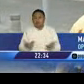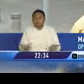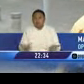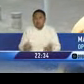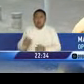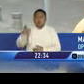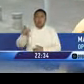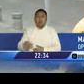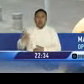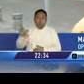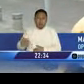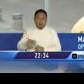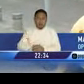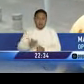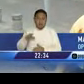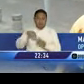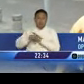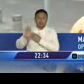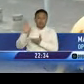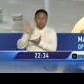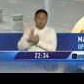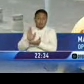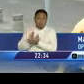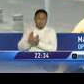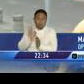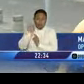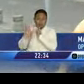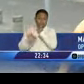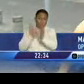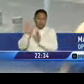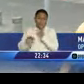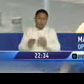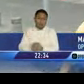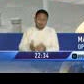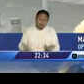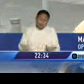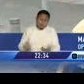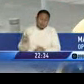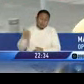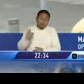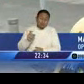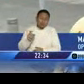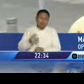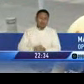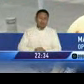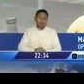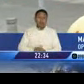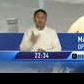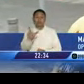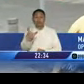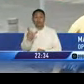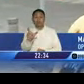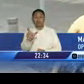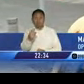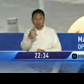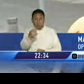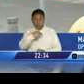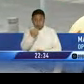muchas personas que están en el IES, full contagios, entonces yo creo que sí se debería. ¿Y el carnet certifica que usted está